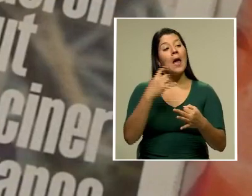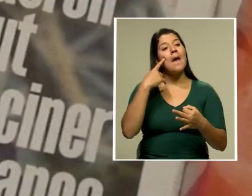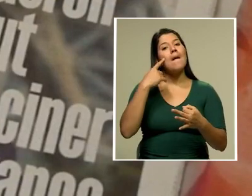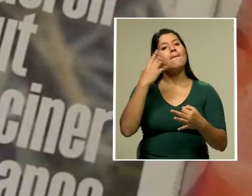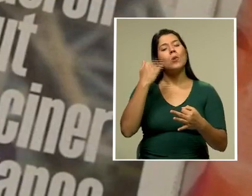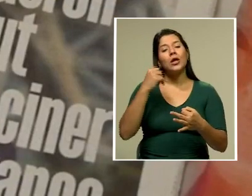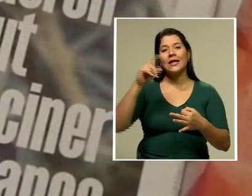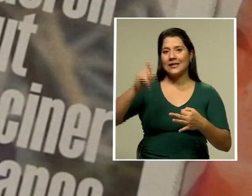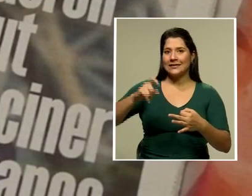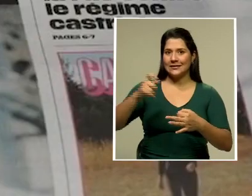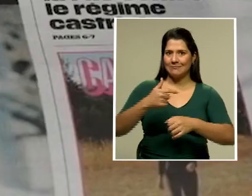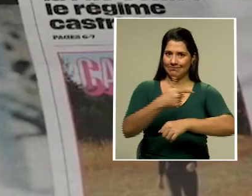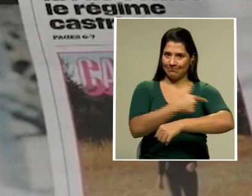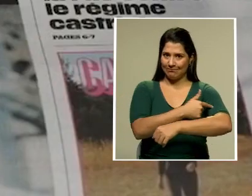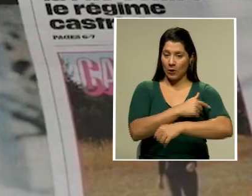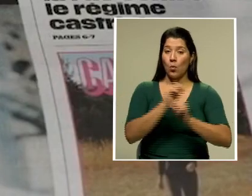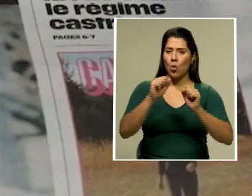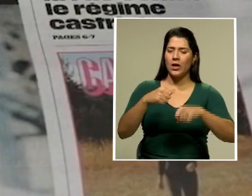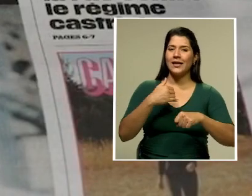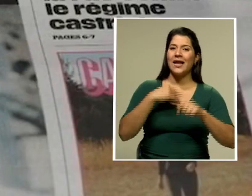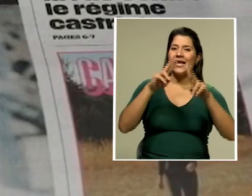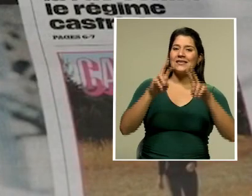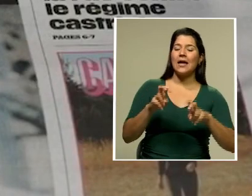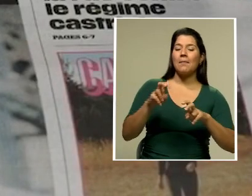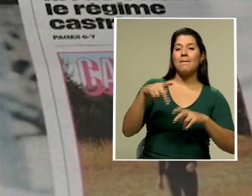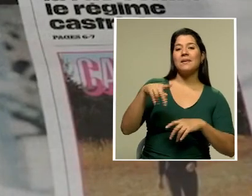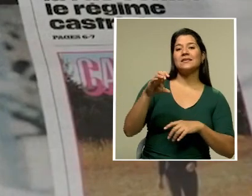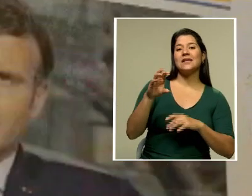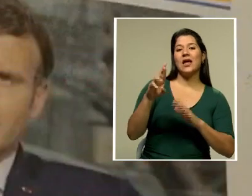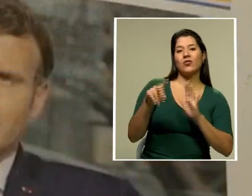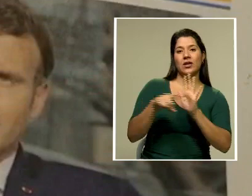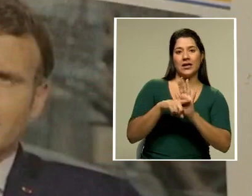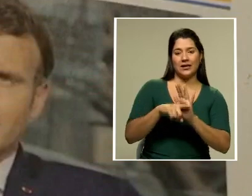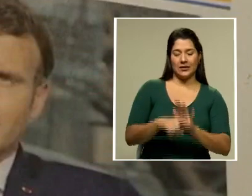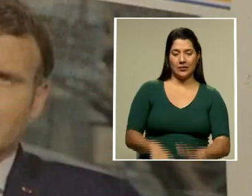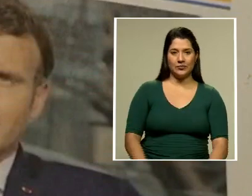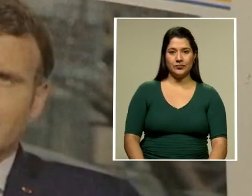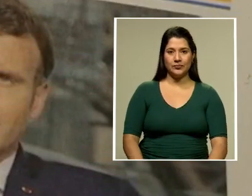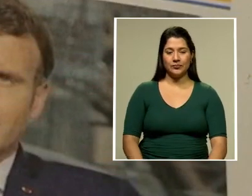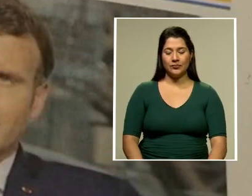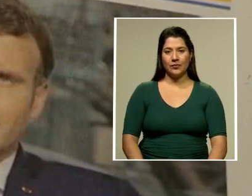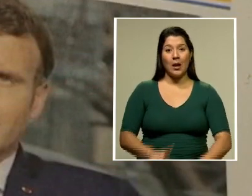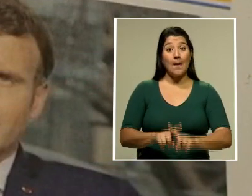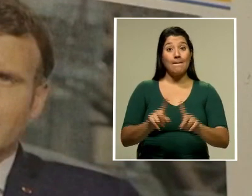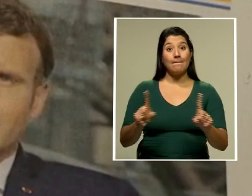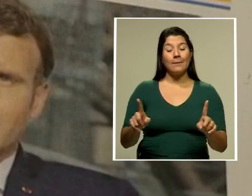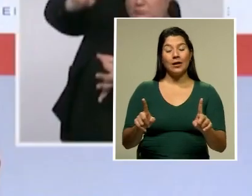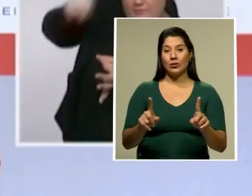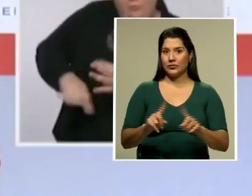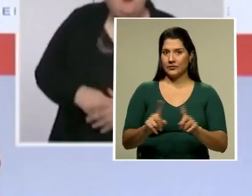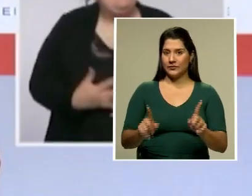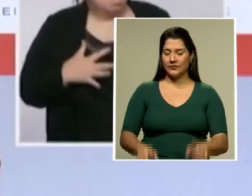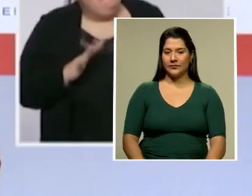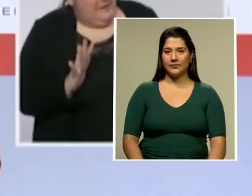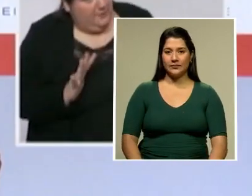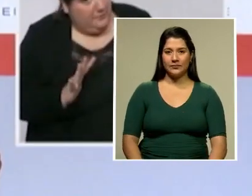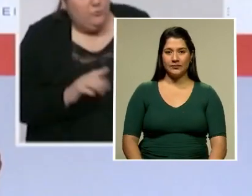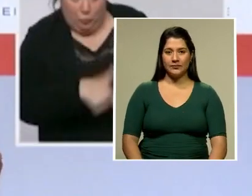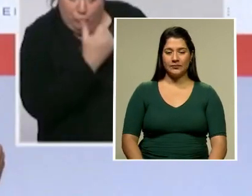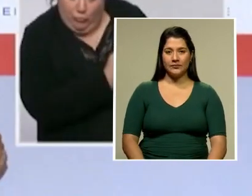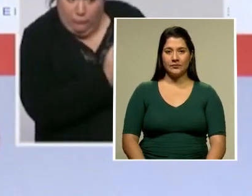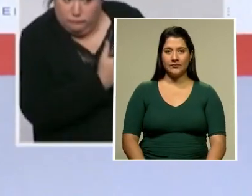pasado la enfermedad o tener una PCR negativa para acceder a restaurantes, tiendas, trenes o aviones, pero con matices. El número de